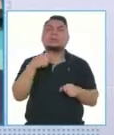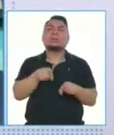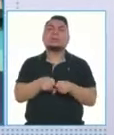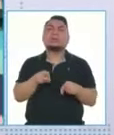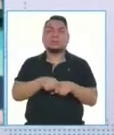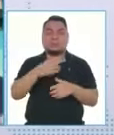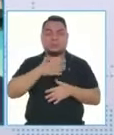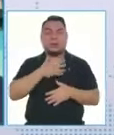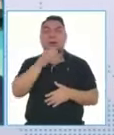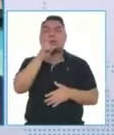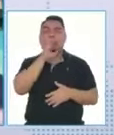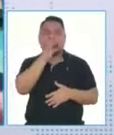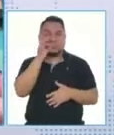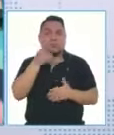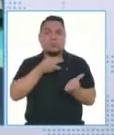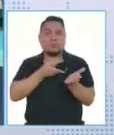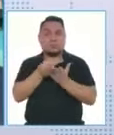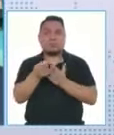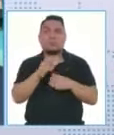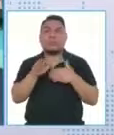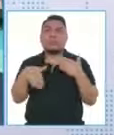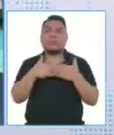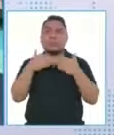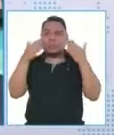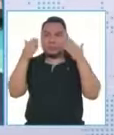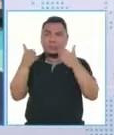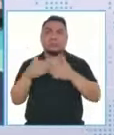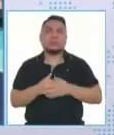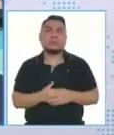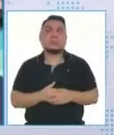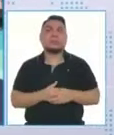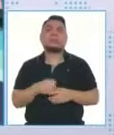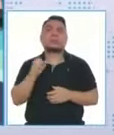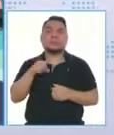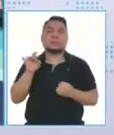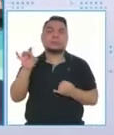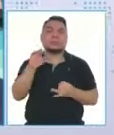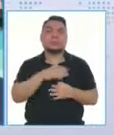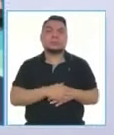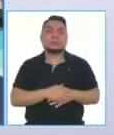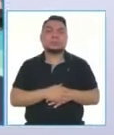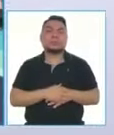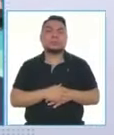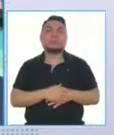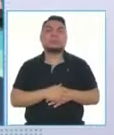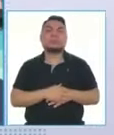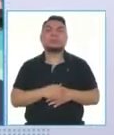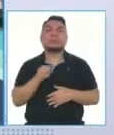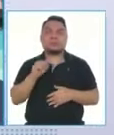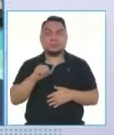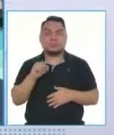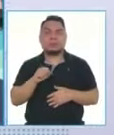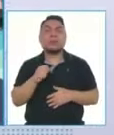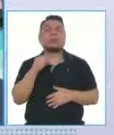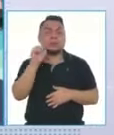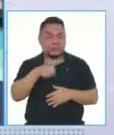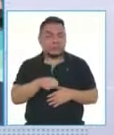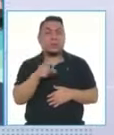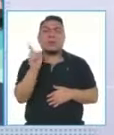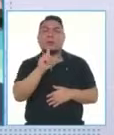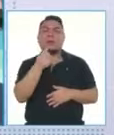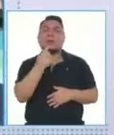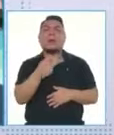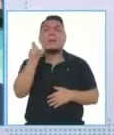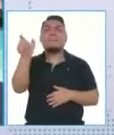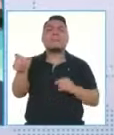liberales y conservadores, progresistas, plural, tiene que ser menos un tribunal que sea plural. Claro, poco no aspiremos, así es, no